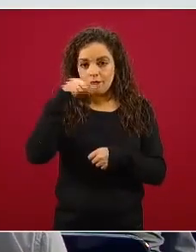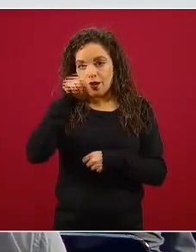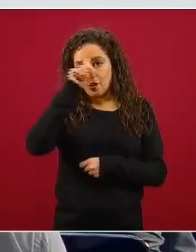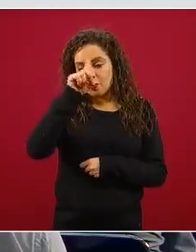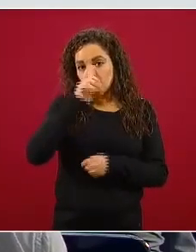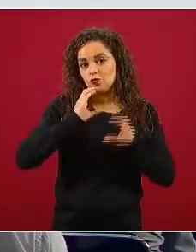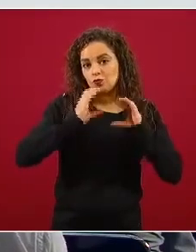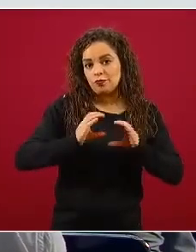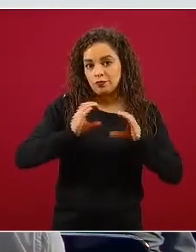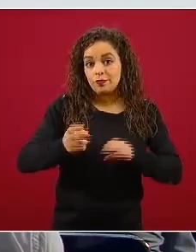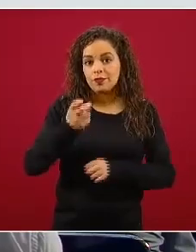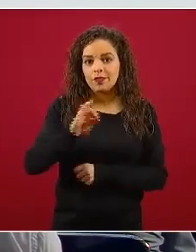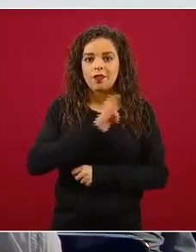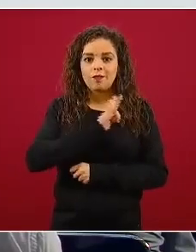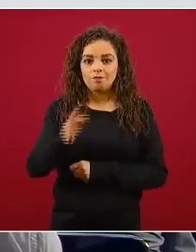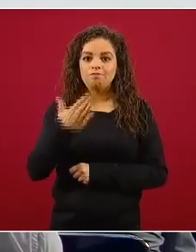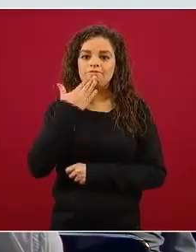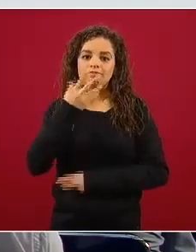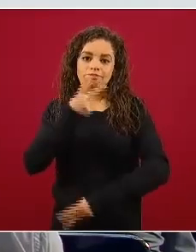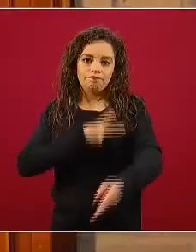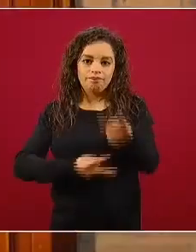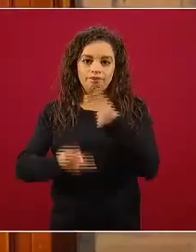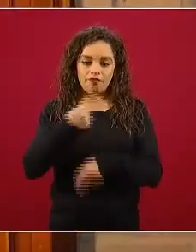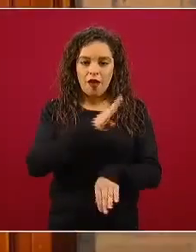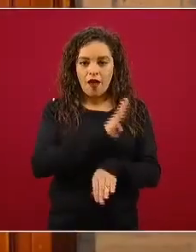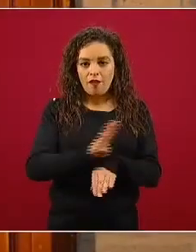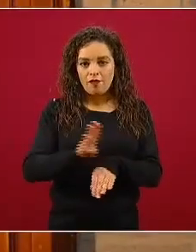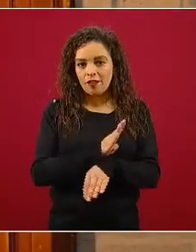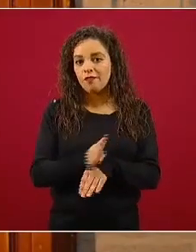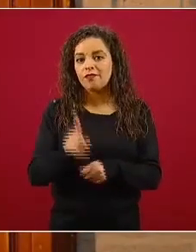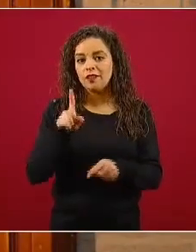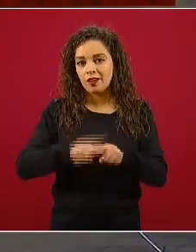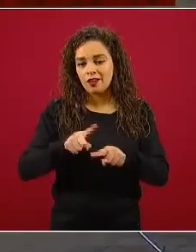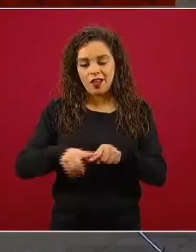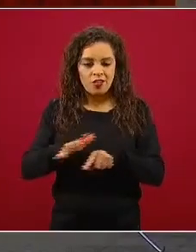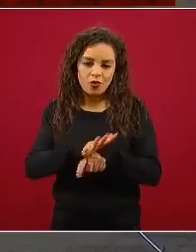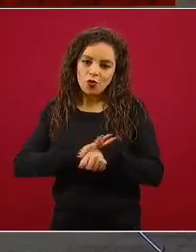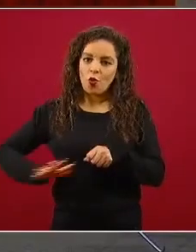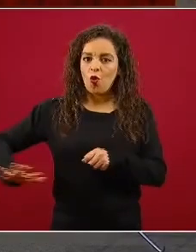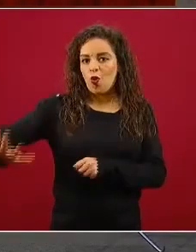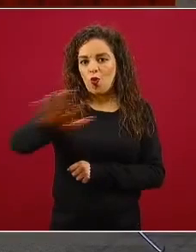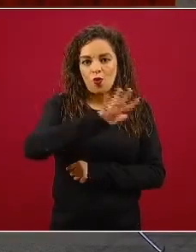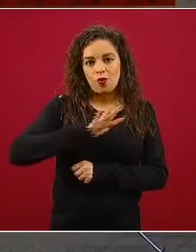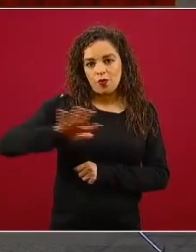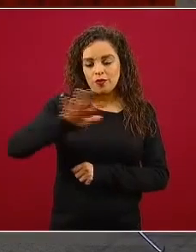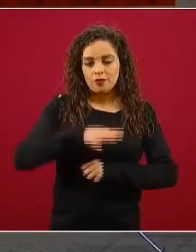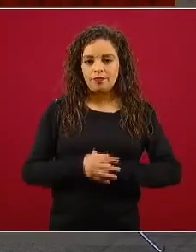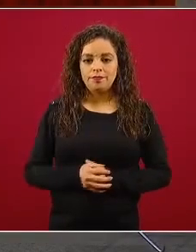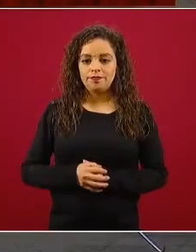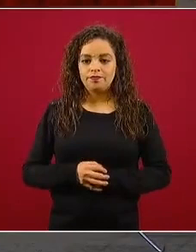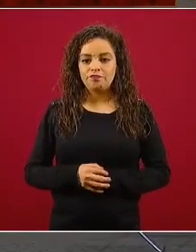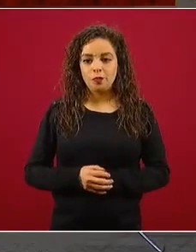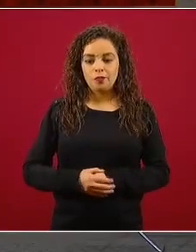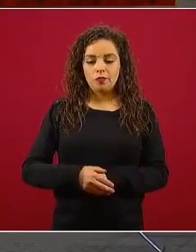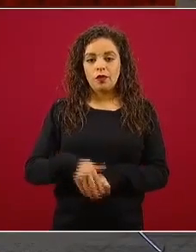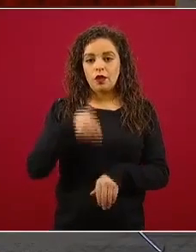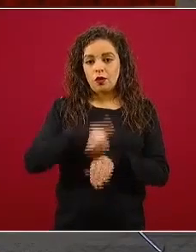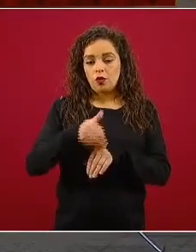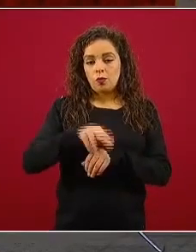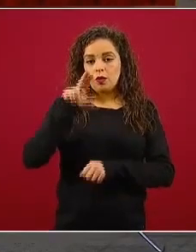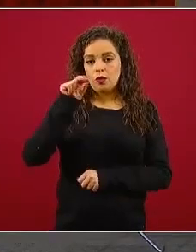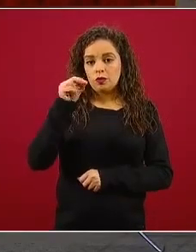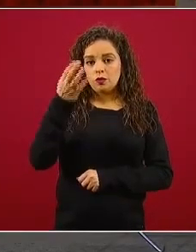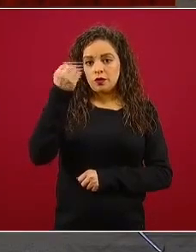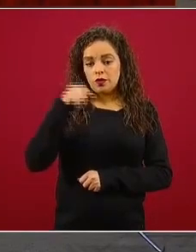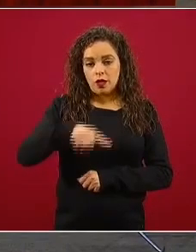se pudo lograr estos beneficios para todos, ¿no?, en lo comunitario. Estamos en la conferencia vespertina 89, procedemos a